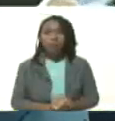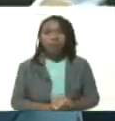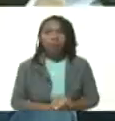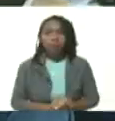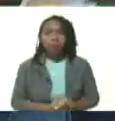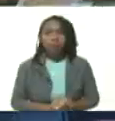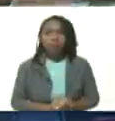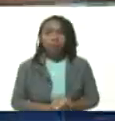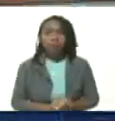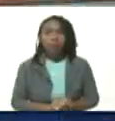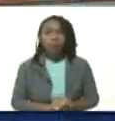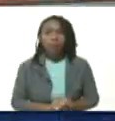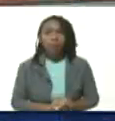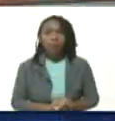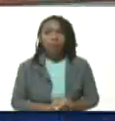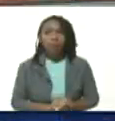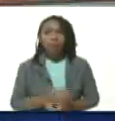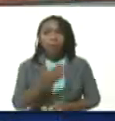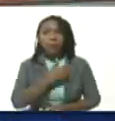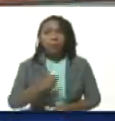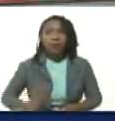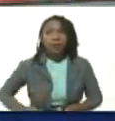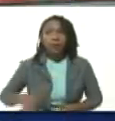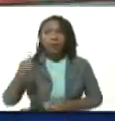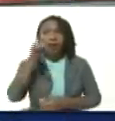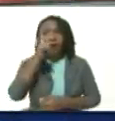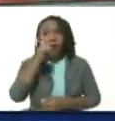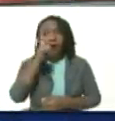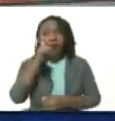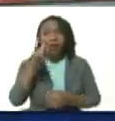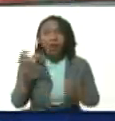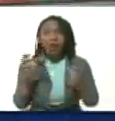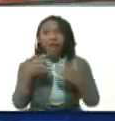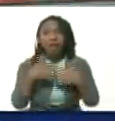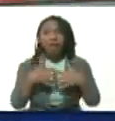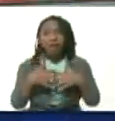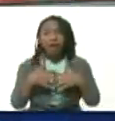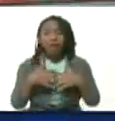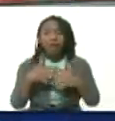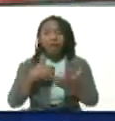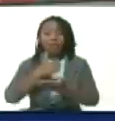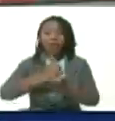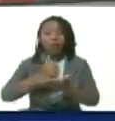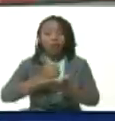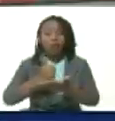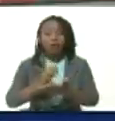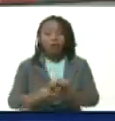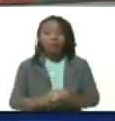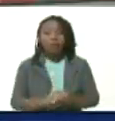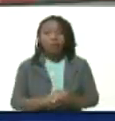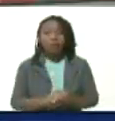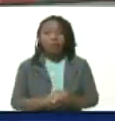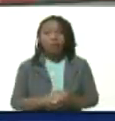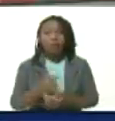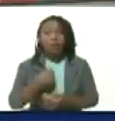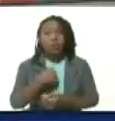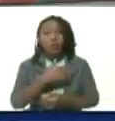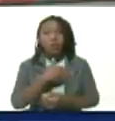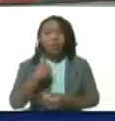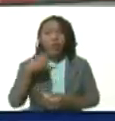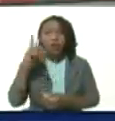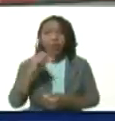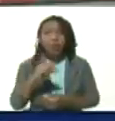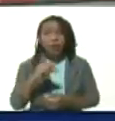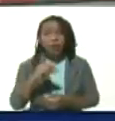Tito, presidente de la Cámara de la Industria Farmacéutica y de Fundafarmacia. Yo quisiera escuchar también